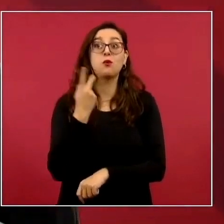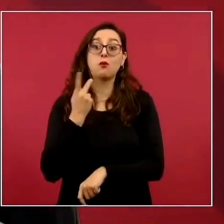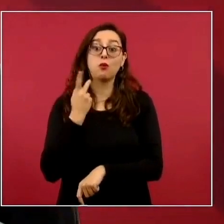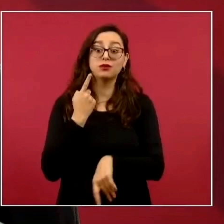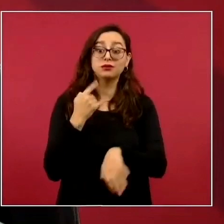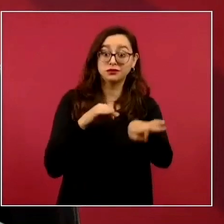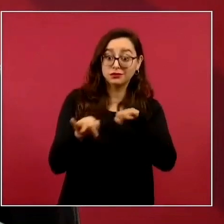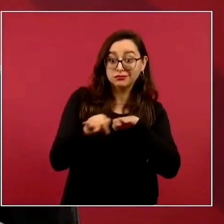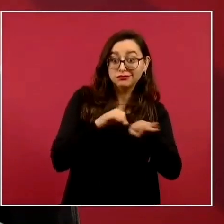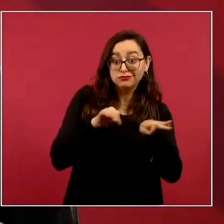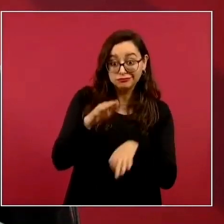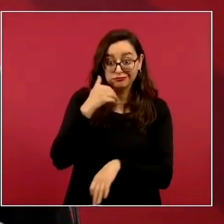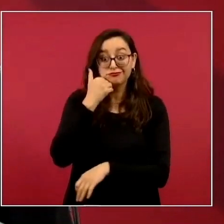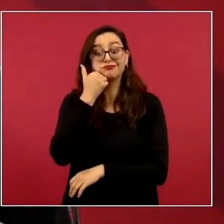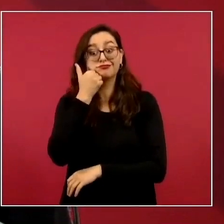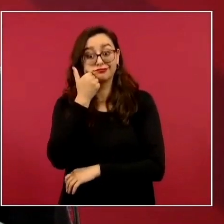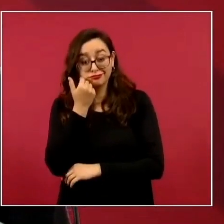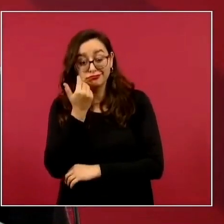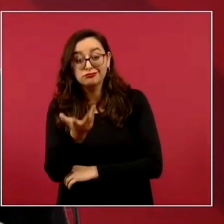dedicarse